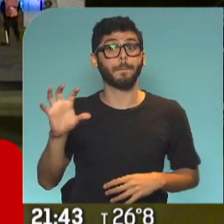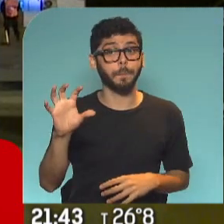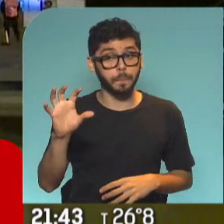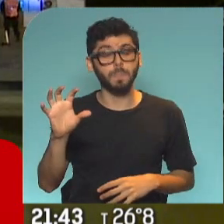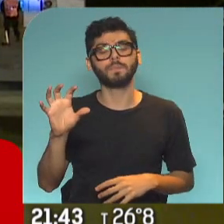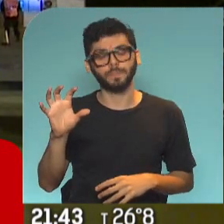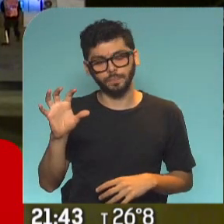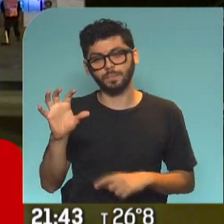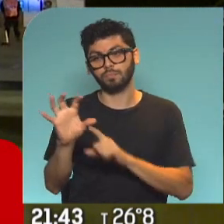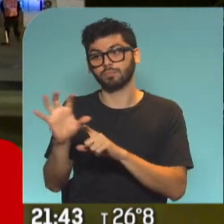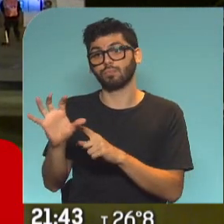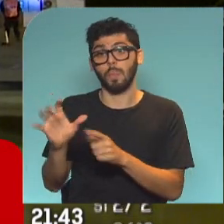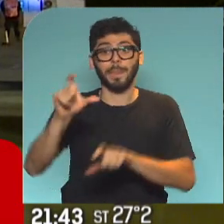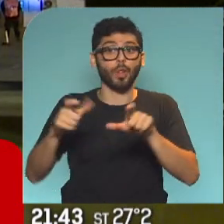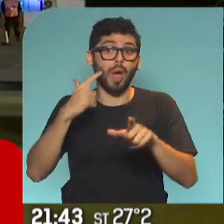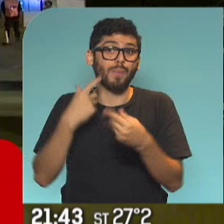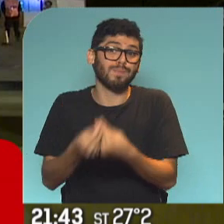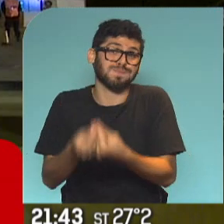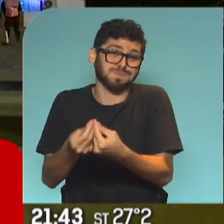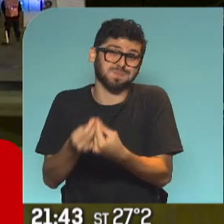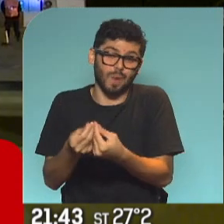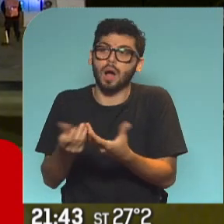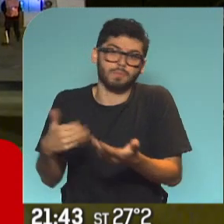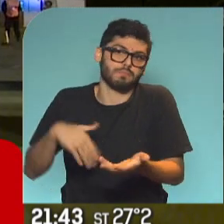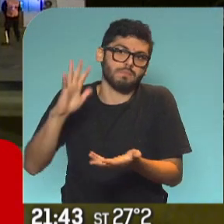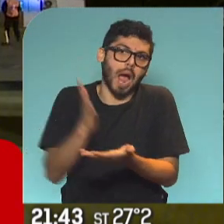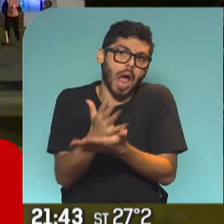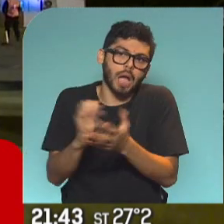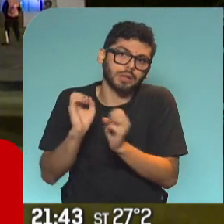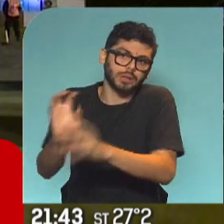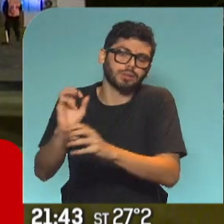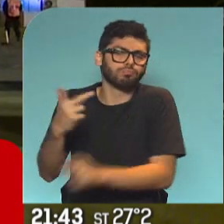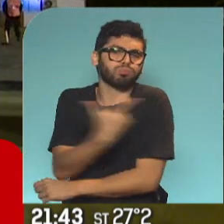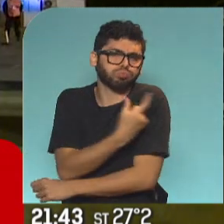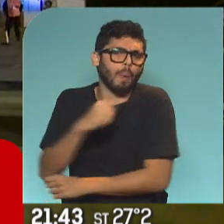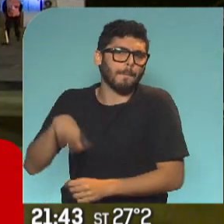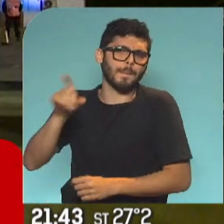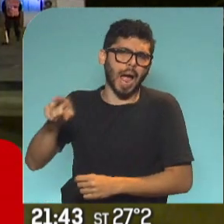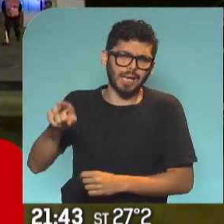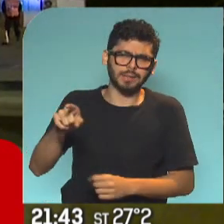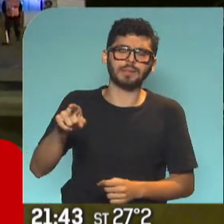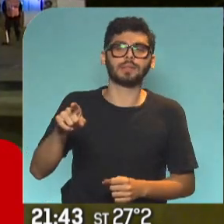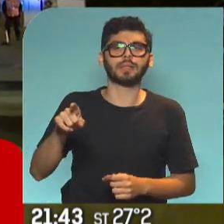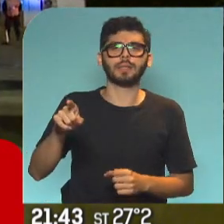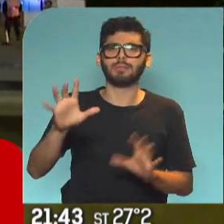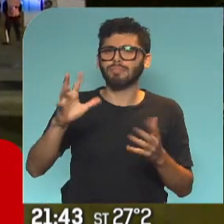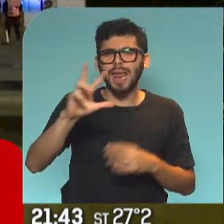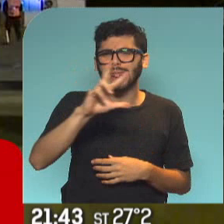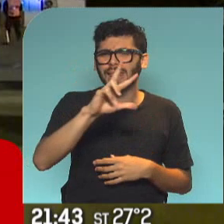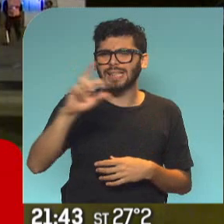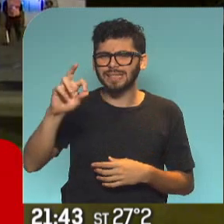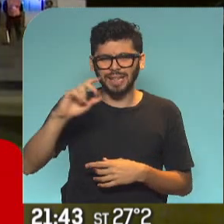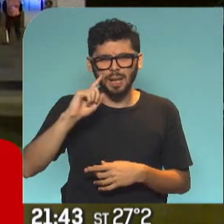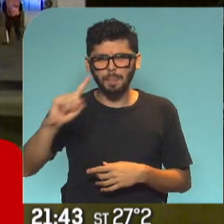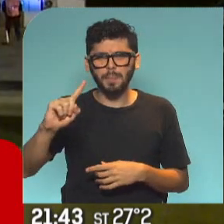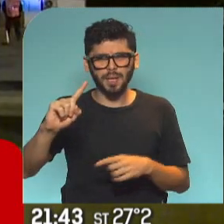con su caudal poblacional, es la provincia que más ha vacunado, cerca de las